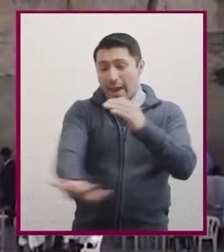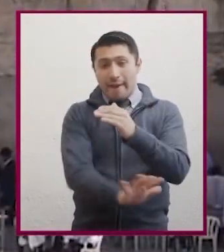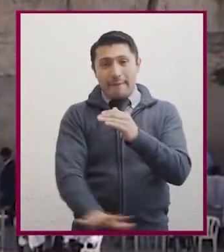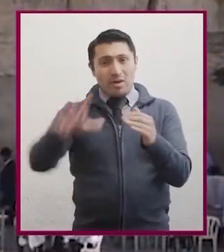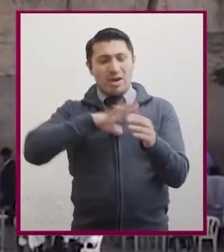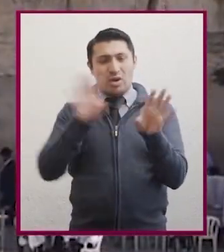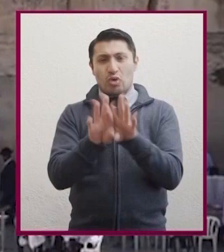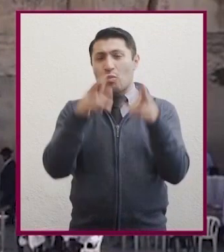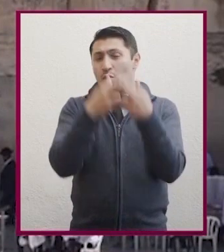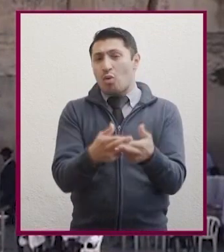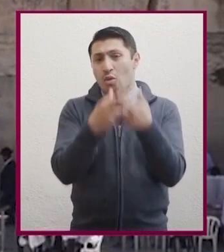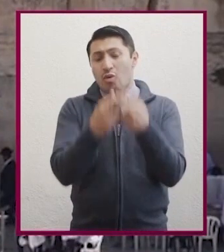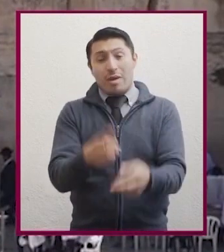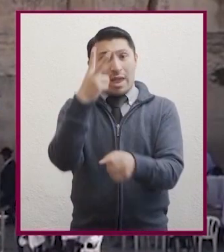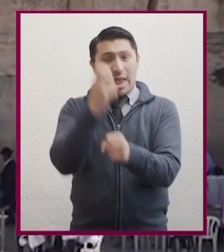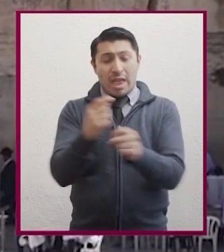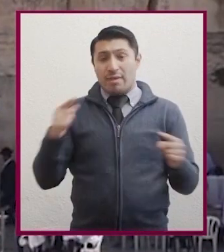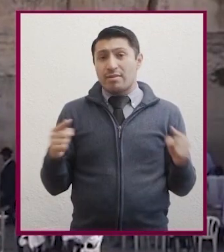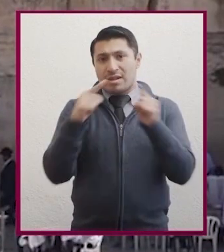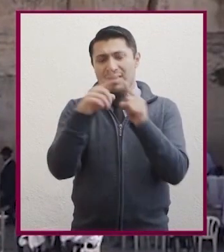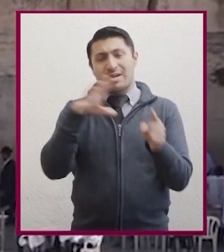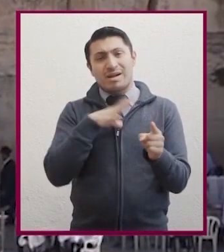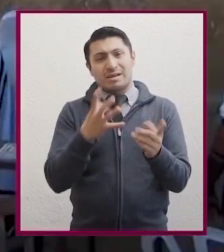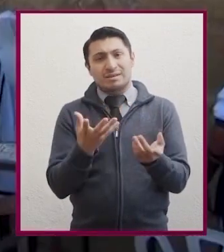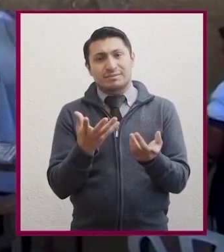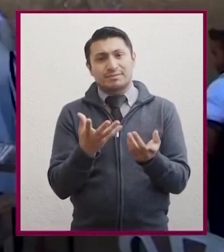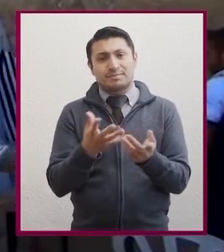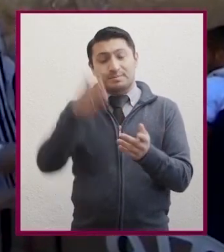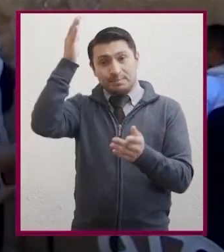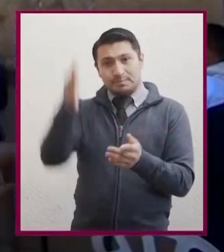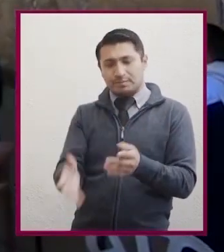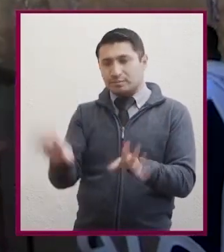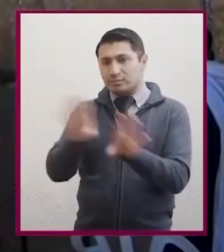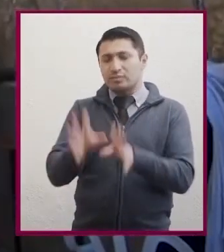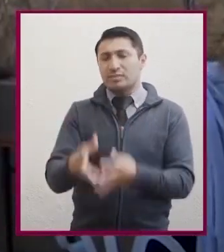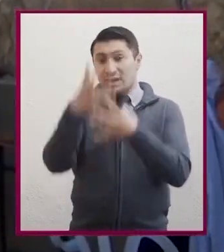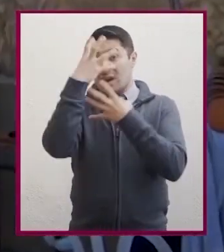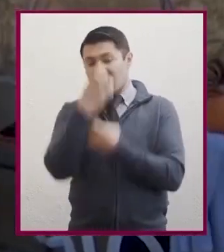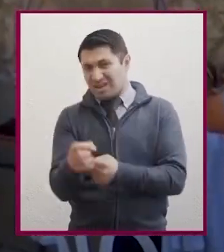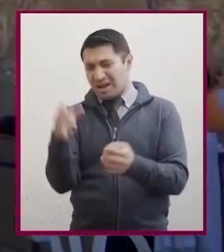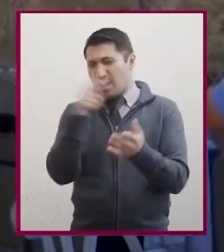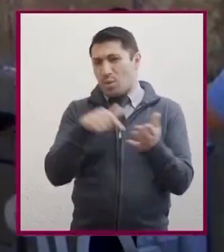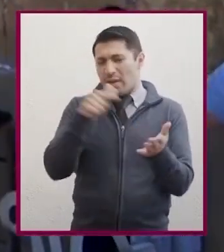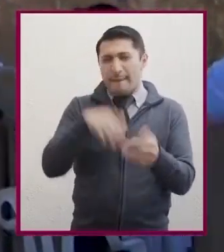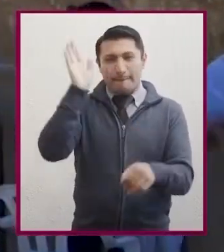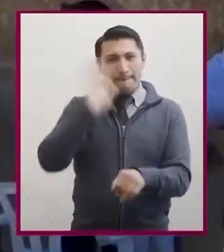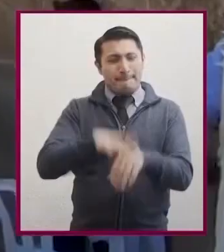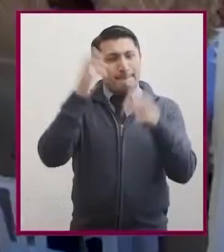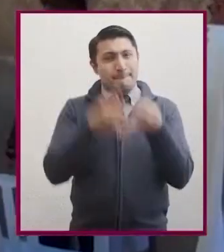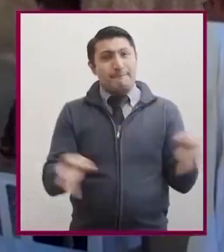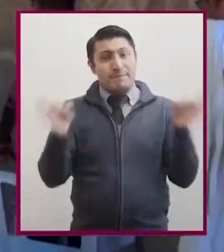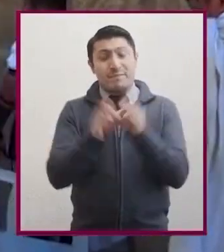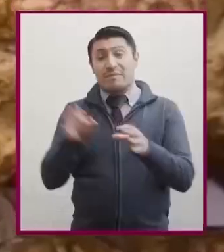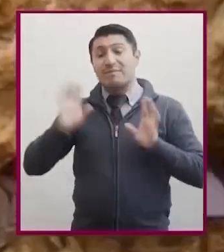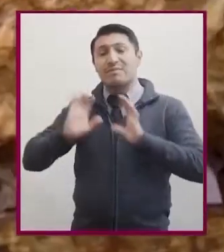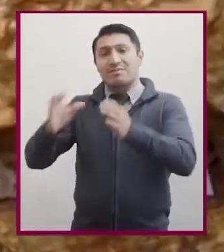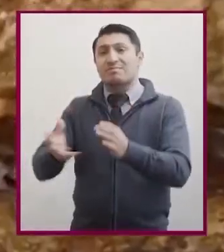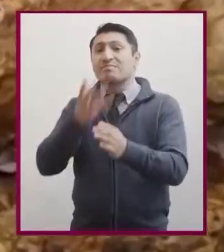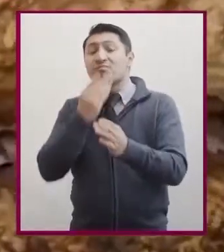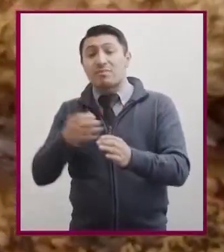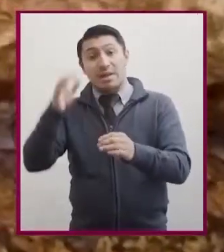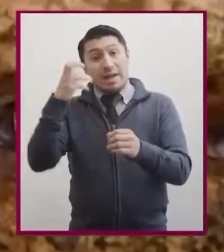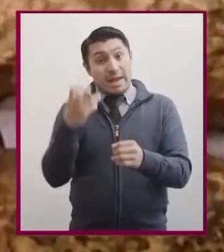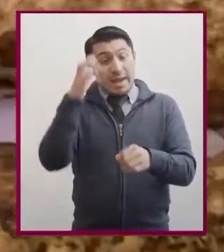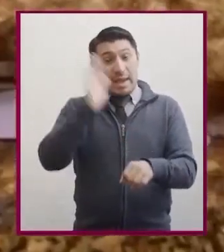ubican los restos del segundo templo, donde se encuentra el Muro de las Lamentaciones, el lugar más importante para el judaísmo, y el